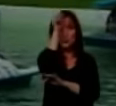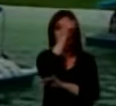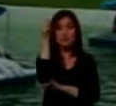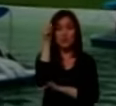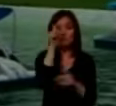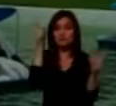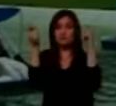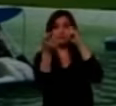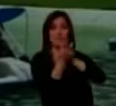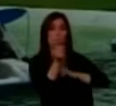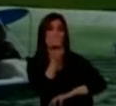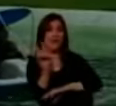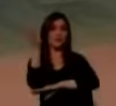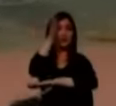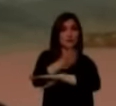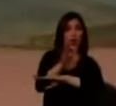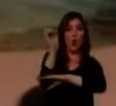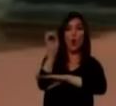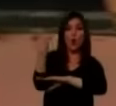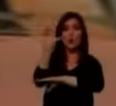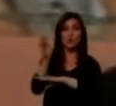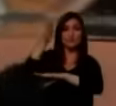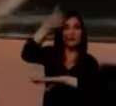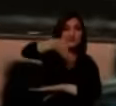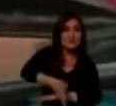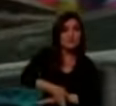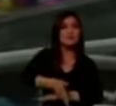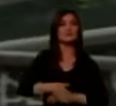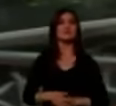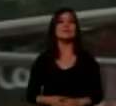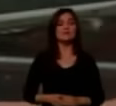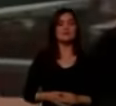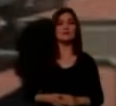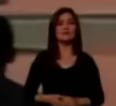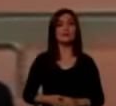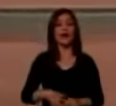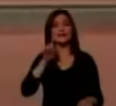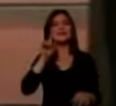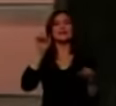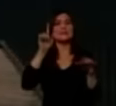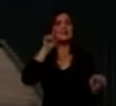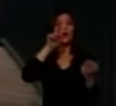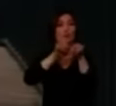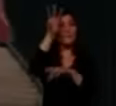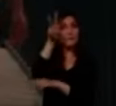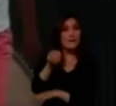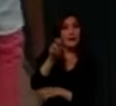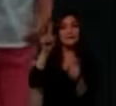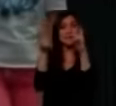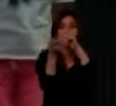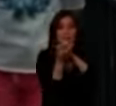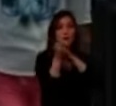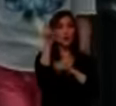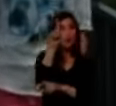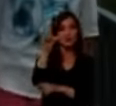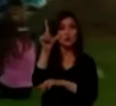domingo, se trasladan al viernes anterior o al lunes posterior respectivamente, y si coinciden en martes, se trasladarán